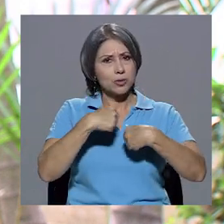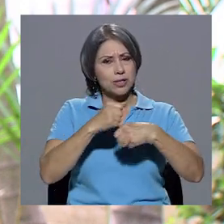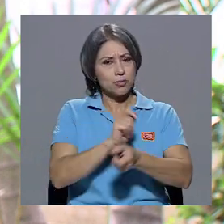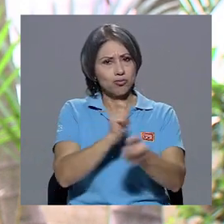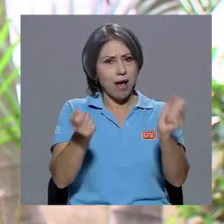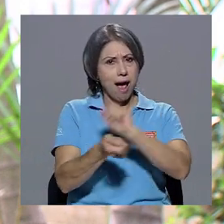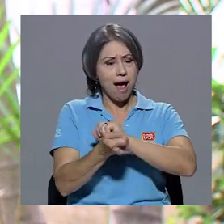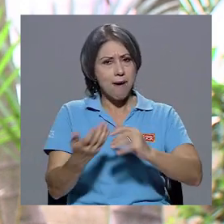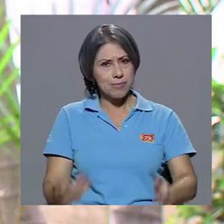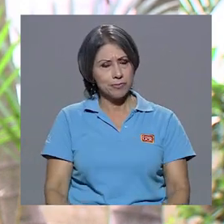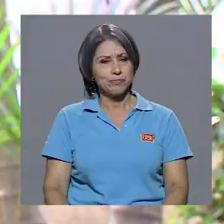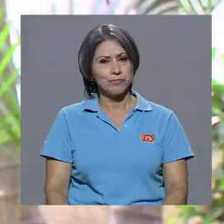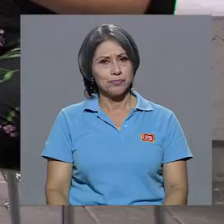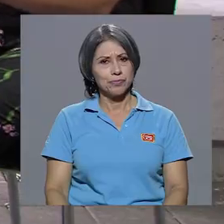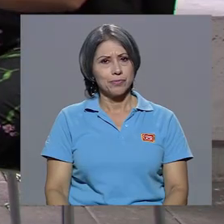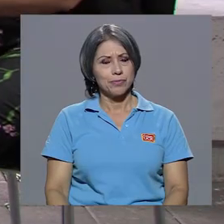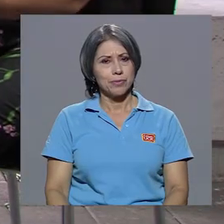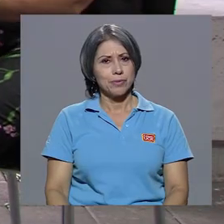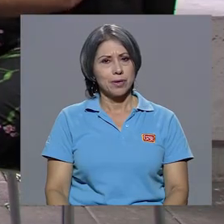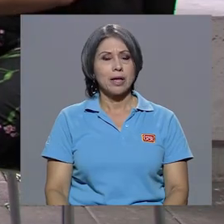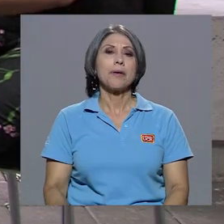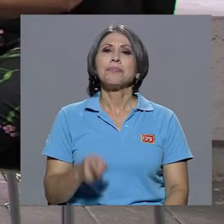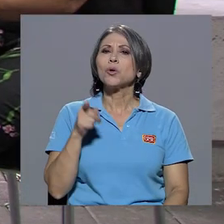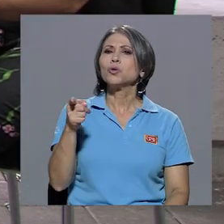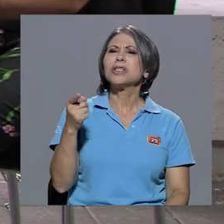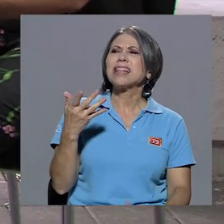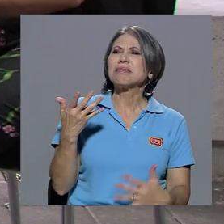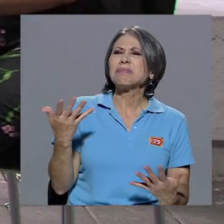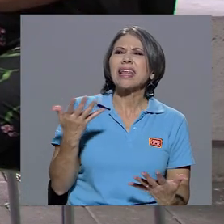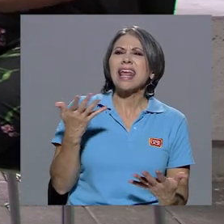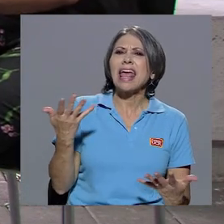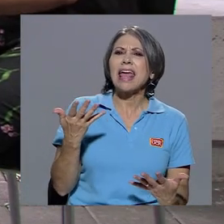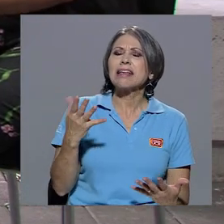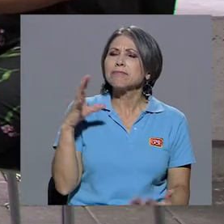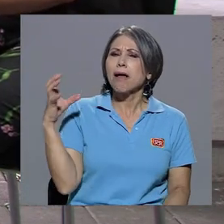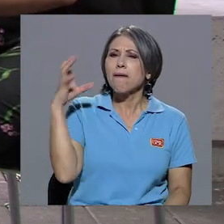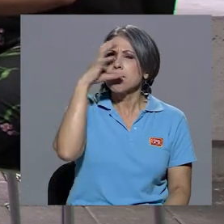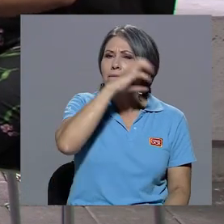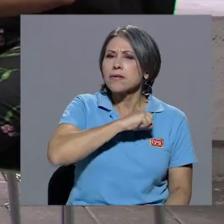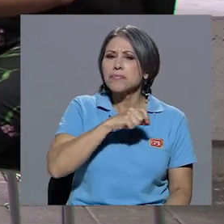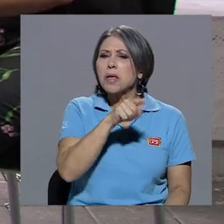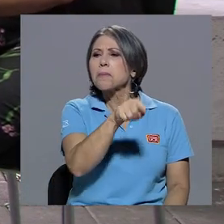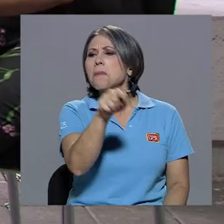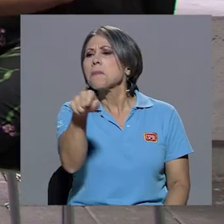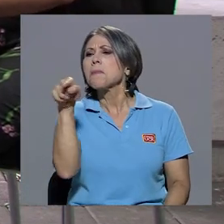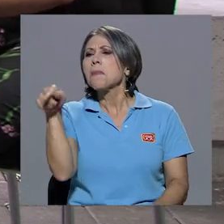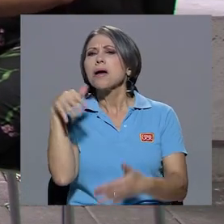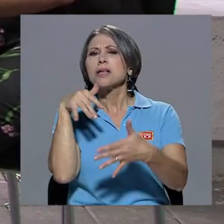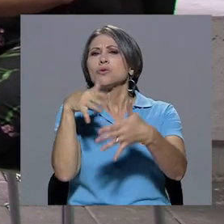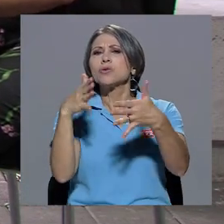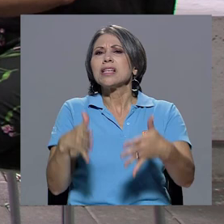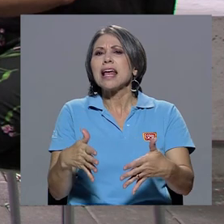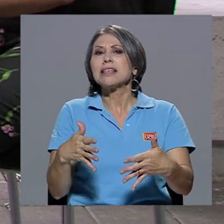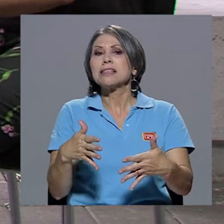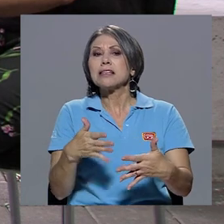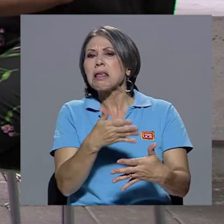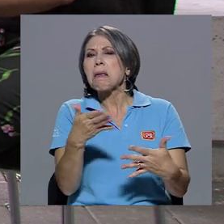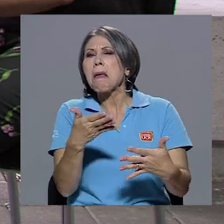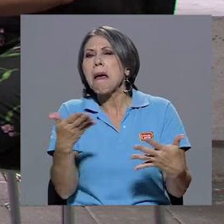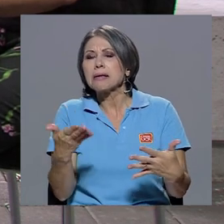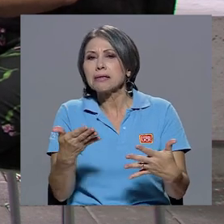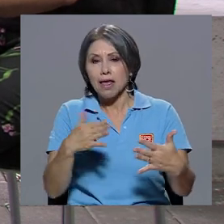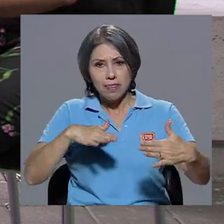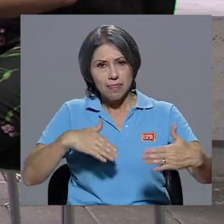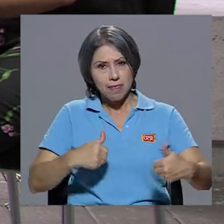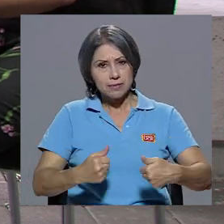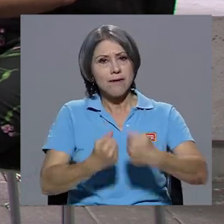intención. ¿Qué has encontrado? ¿Qué población estudiantil has encontrado frente al desafío